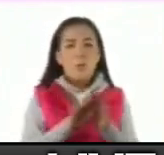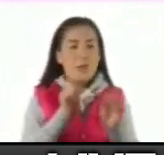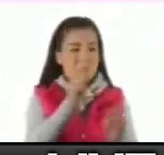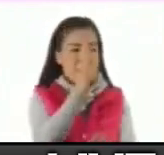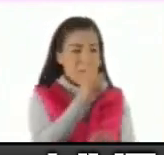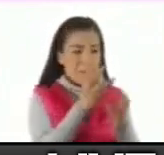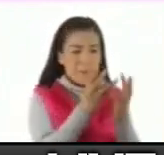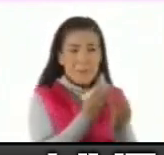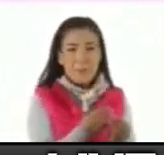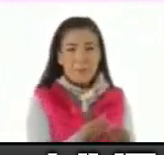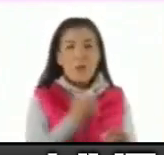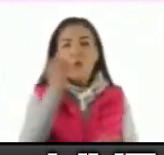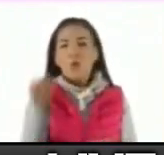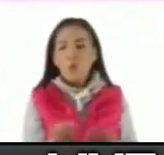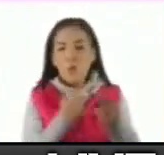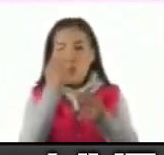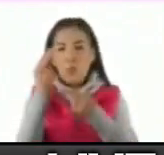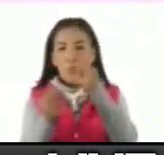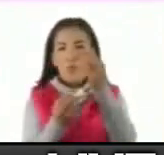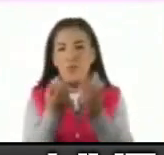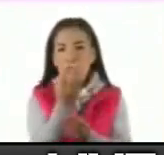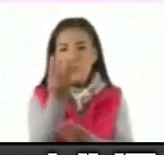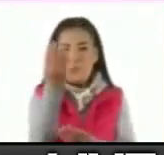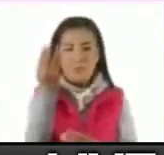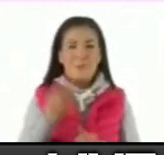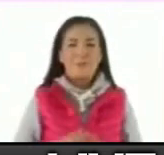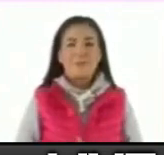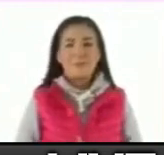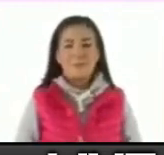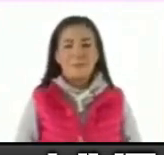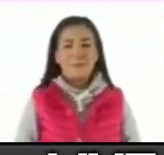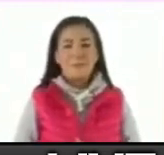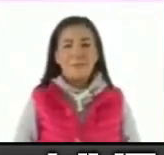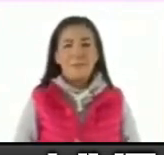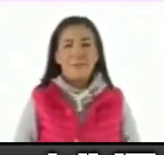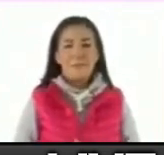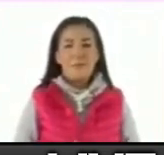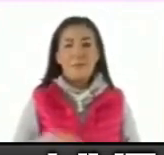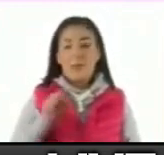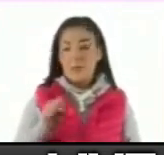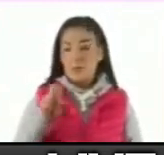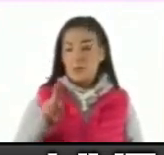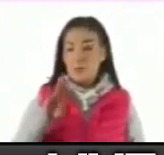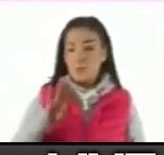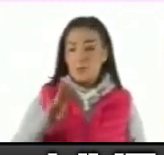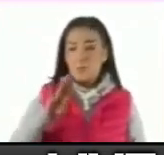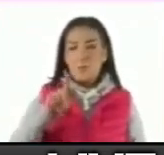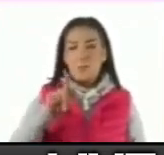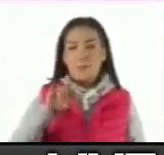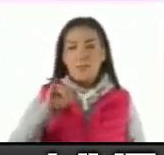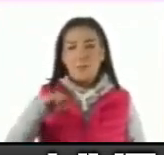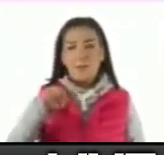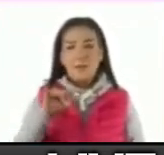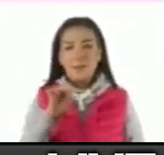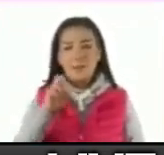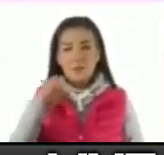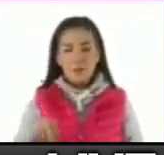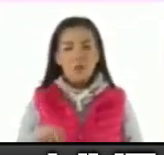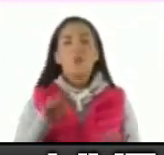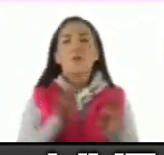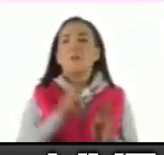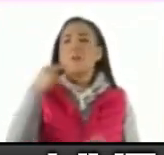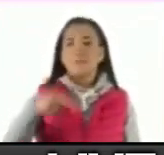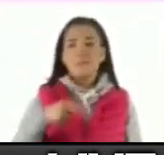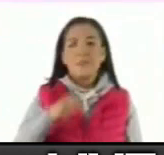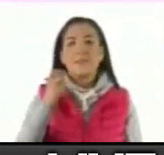un proceso como la ebullición y la condensación. La sublimación se asociaba con Libra. Se llama así al cambio